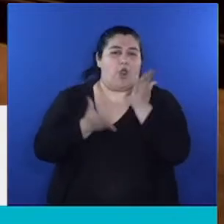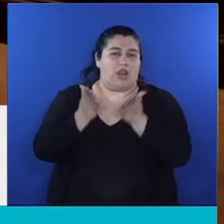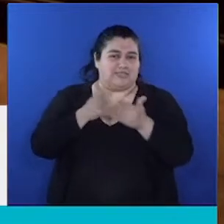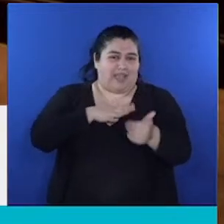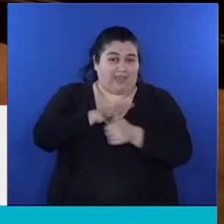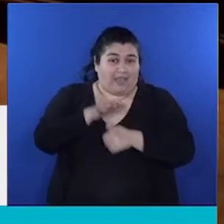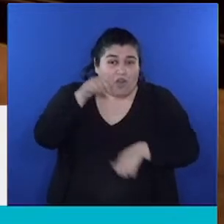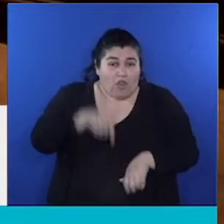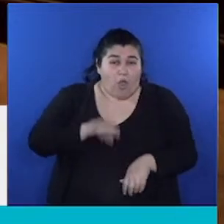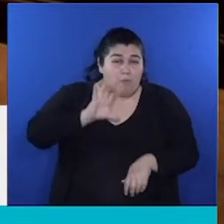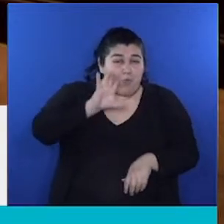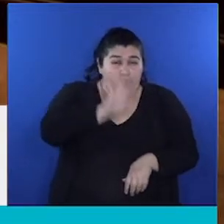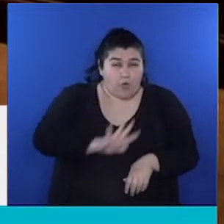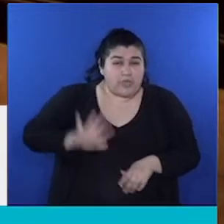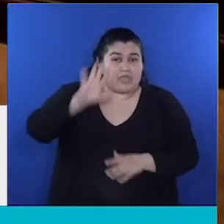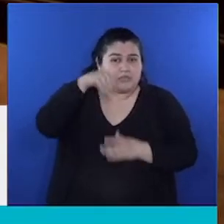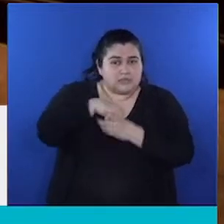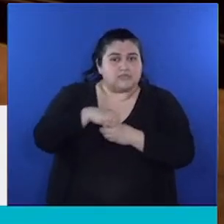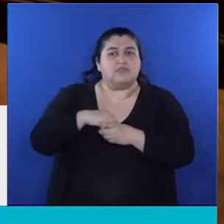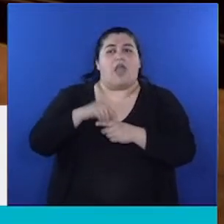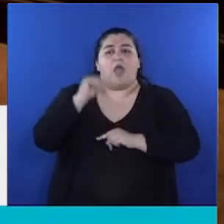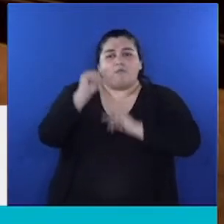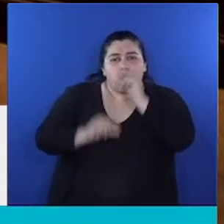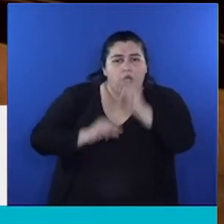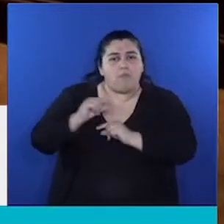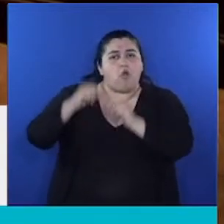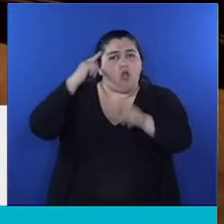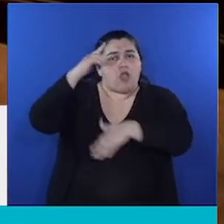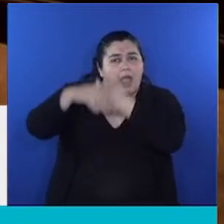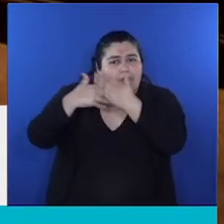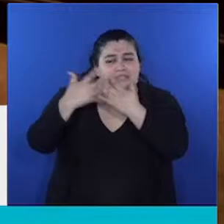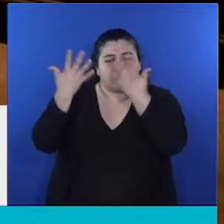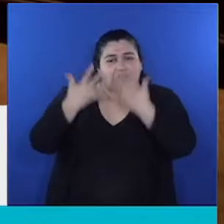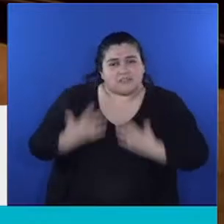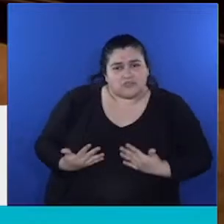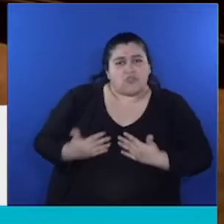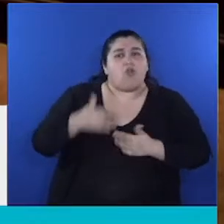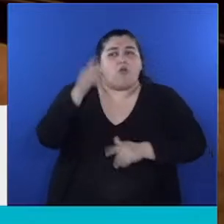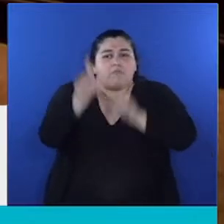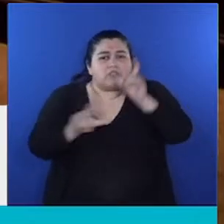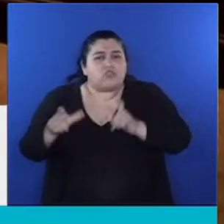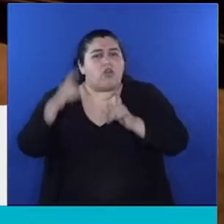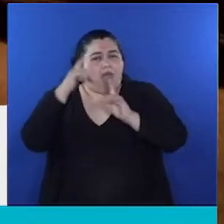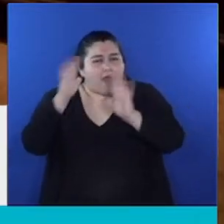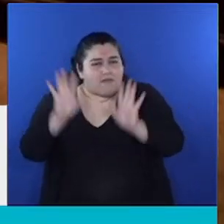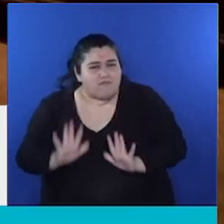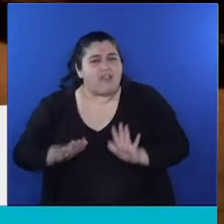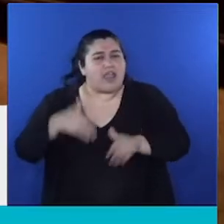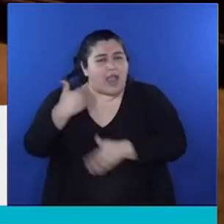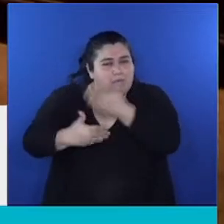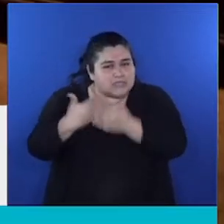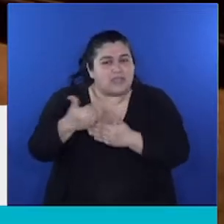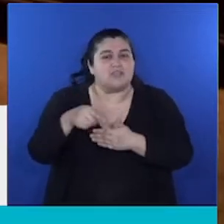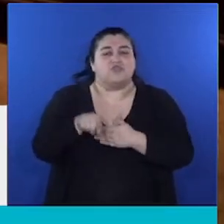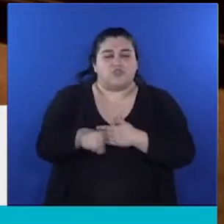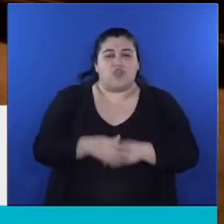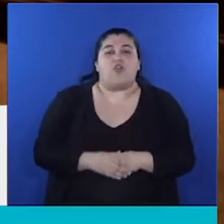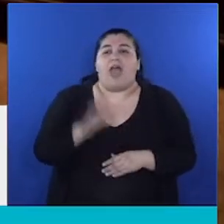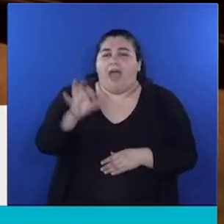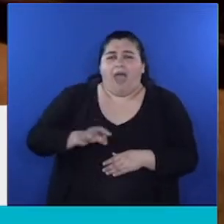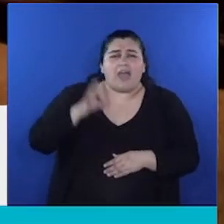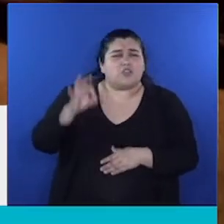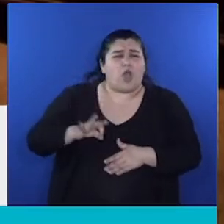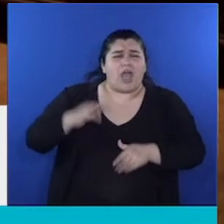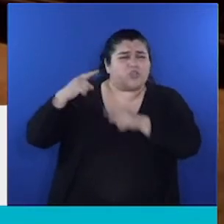podamos empezar a capacitarnos, que podamos empezar a capacitar a los efectores, que podamos poner en valor todos estos años de debate que hemos tenido